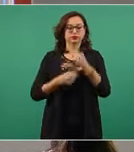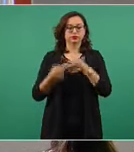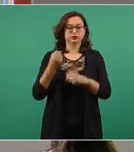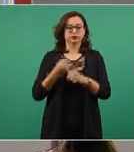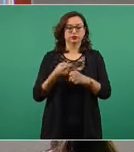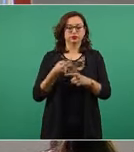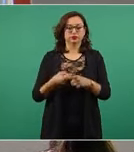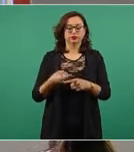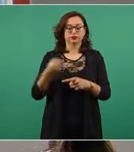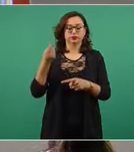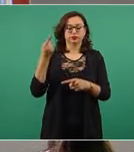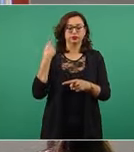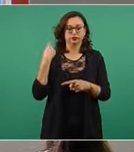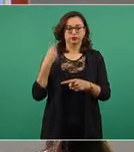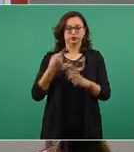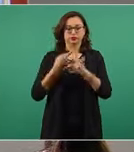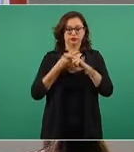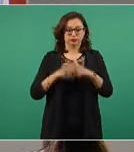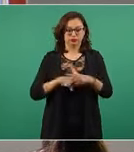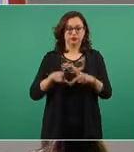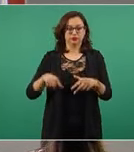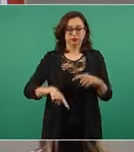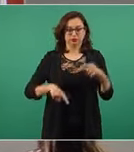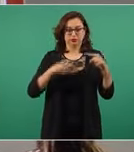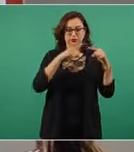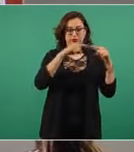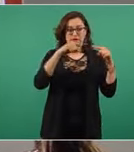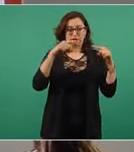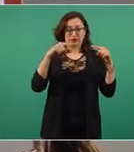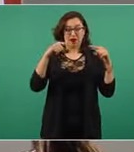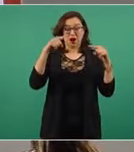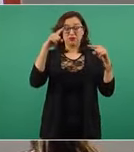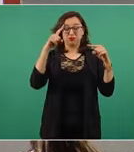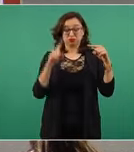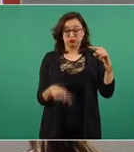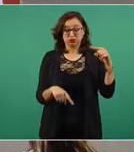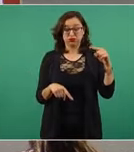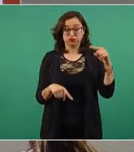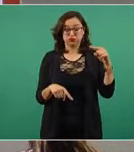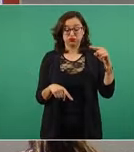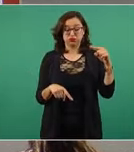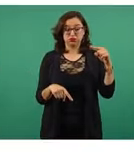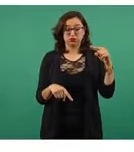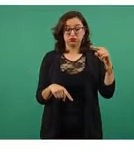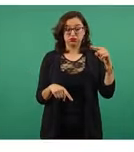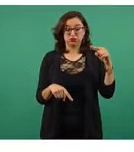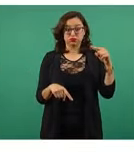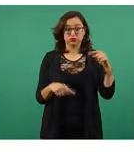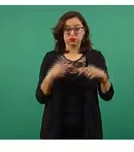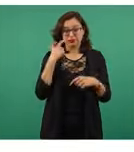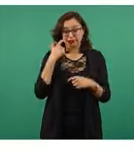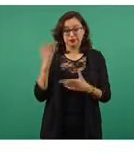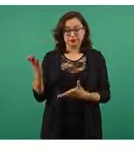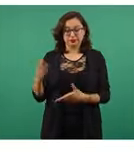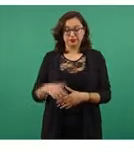desde la pandemia, los momentos más difíciles. Y miren cómo ha venido.